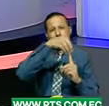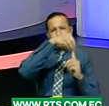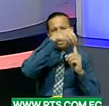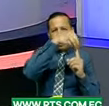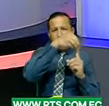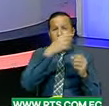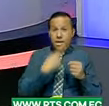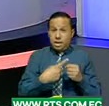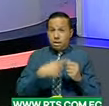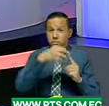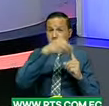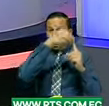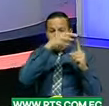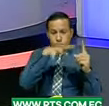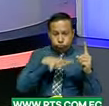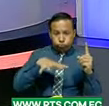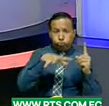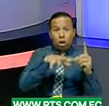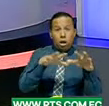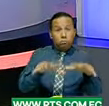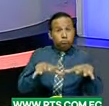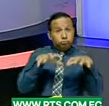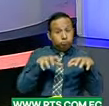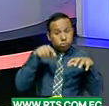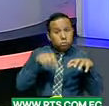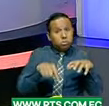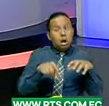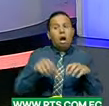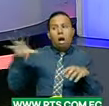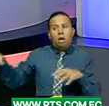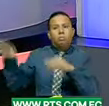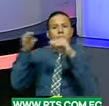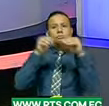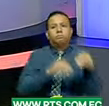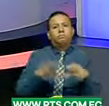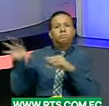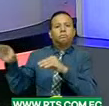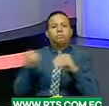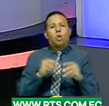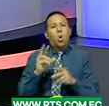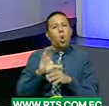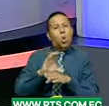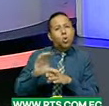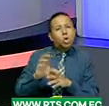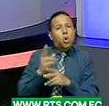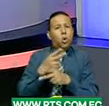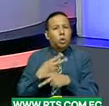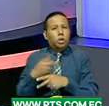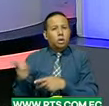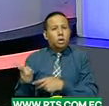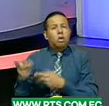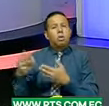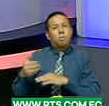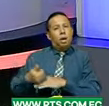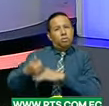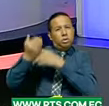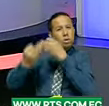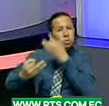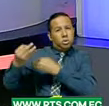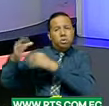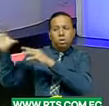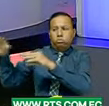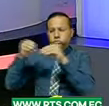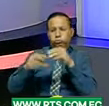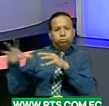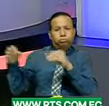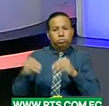en Quito. Las autoridades, el máximo tribunal de justicia del país y del Consejo de la Judicatura, realizaron un recorrido por